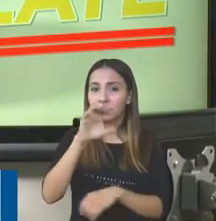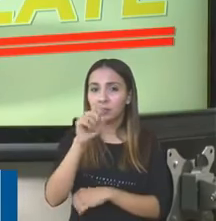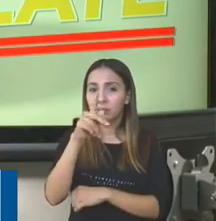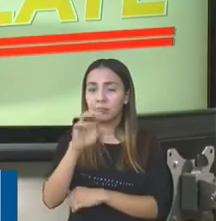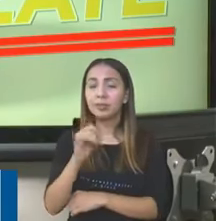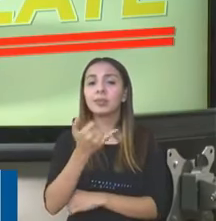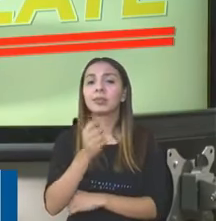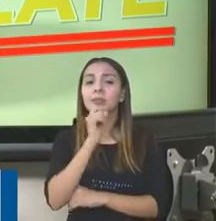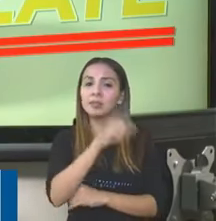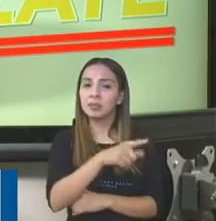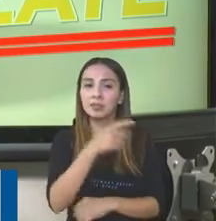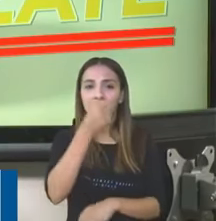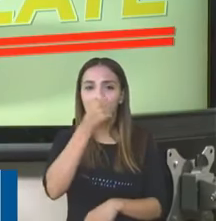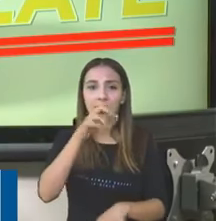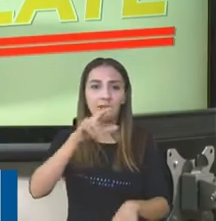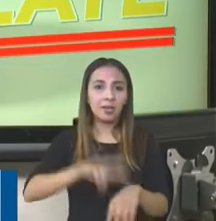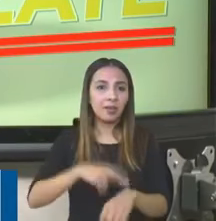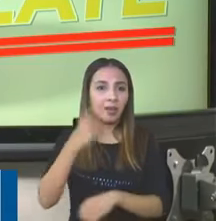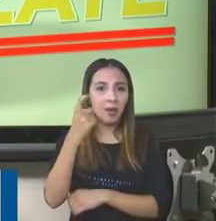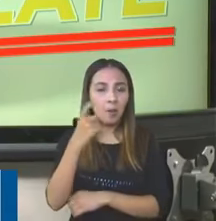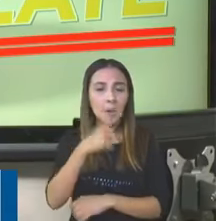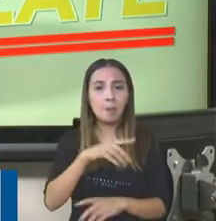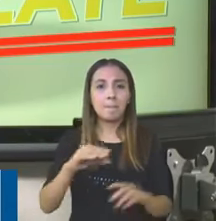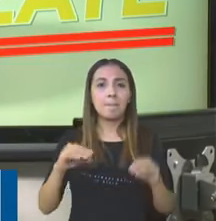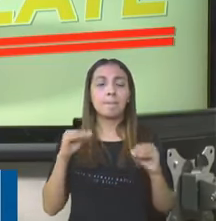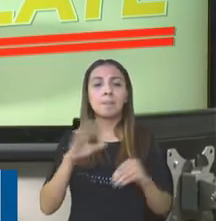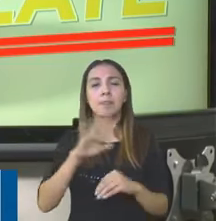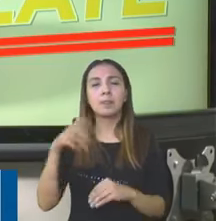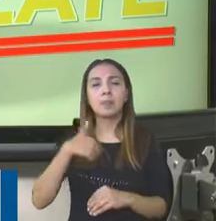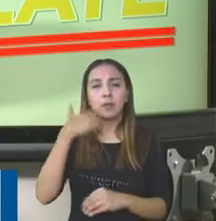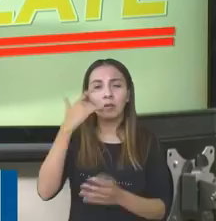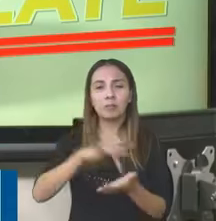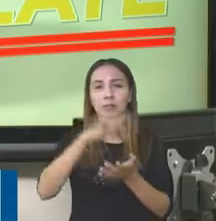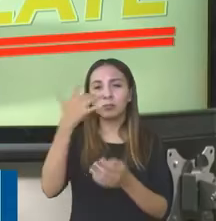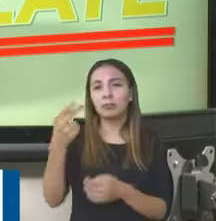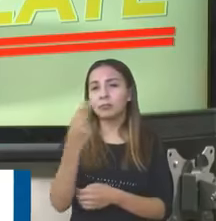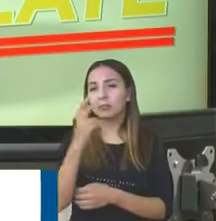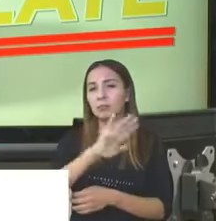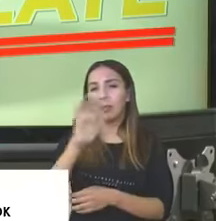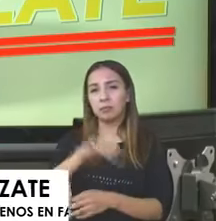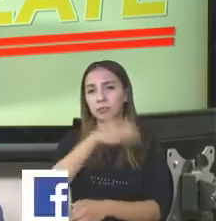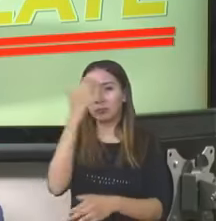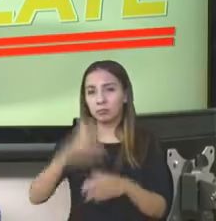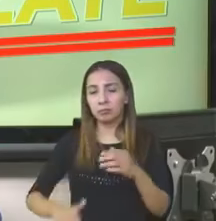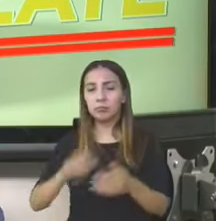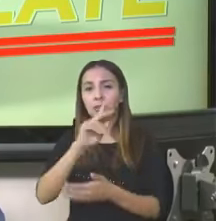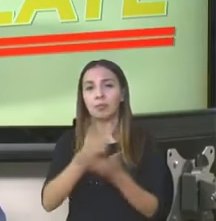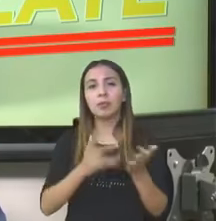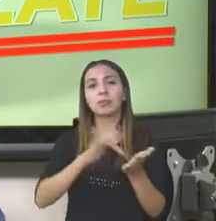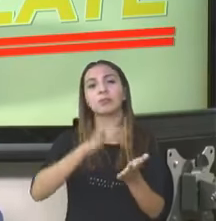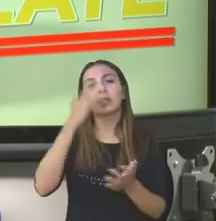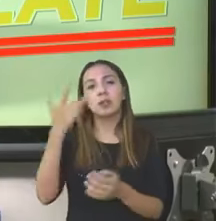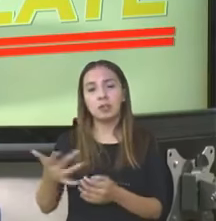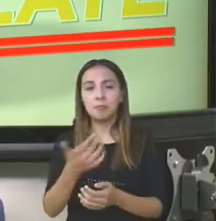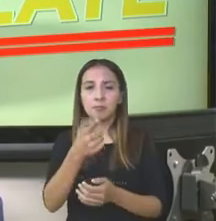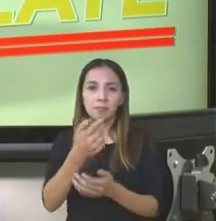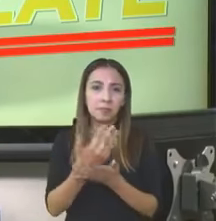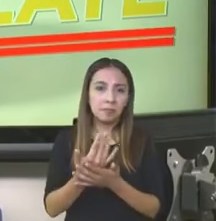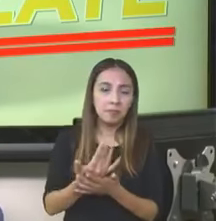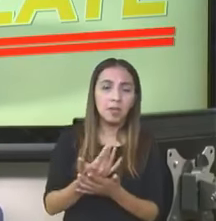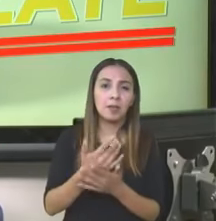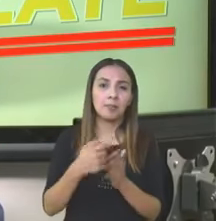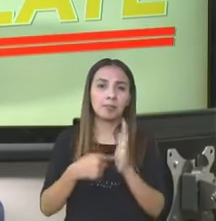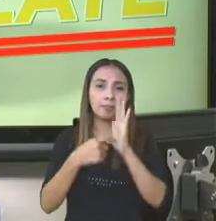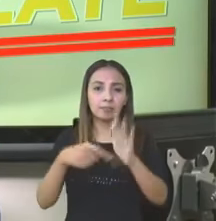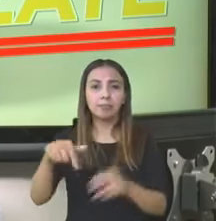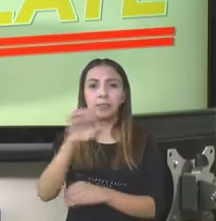el secretario del agua. Y en ese sentido, yo le quiero agradecer, tenemos que despedir el programa, y gracias por la espera y gracias por este comentario. En